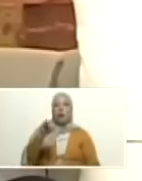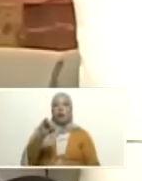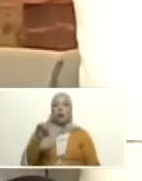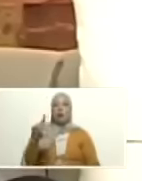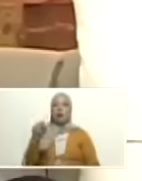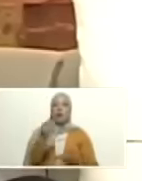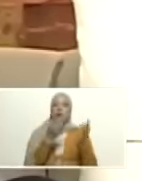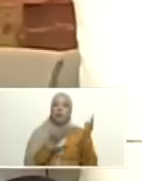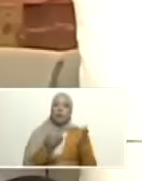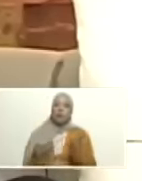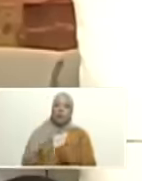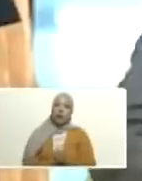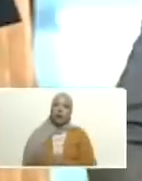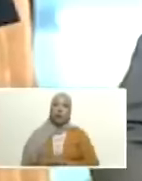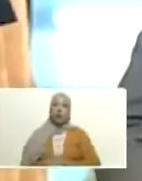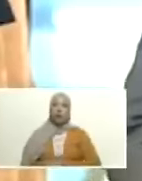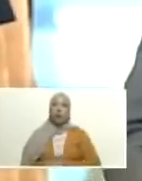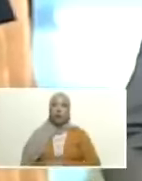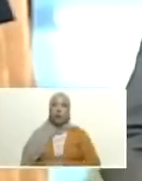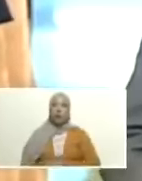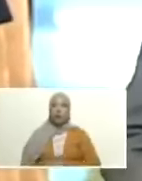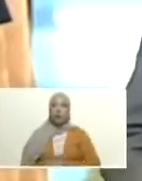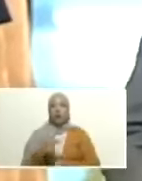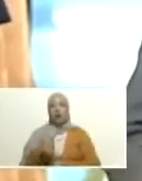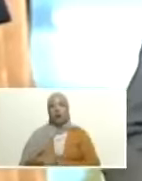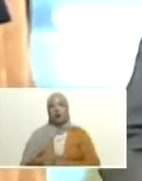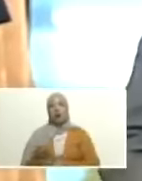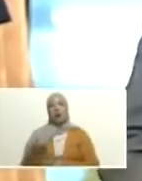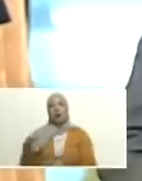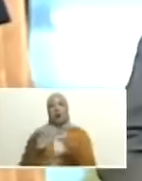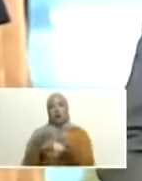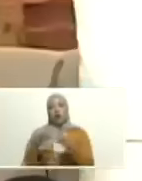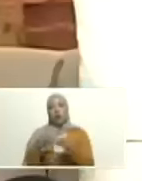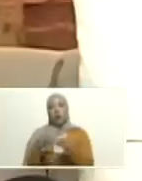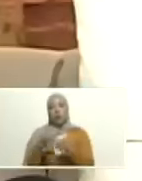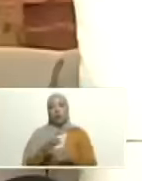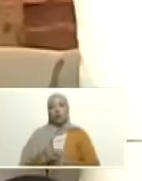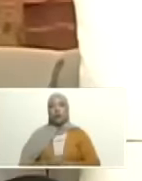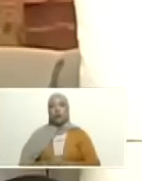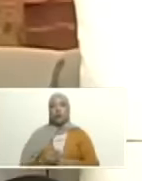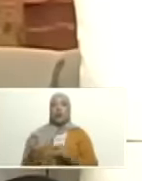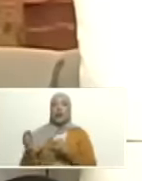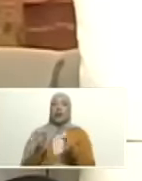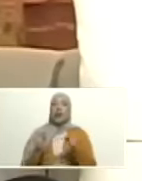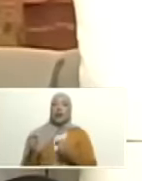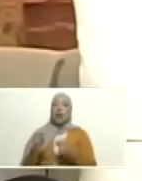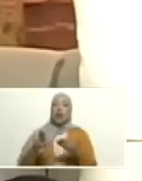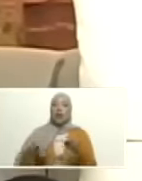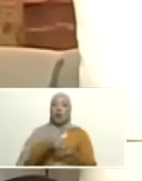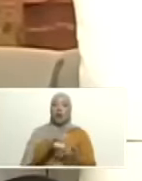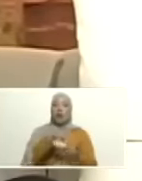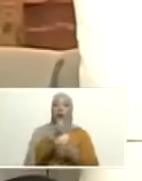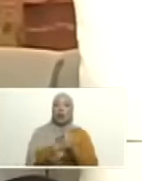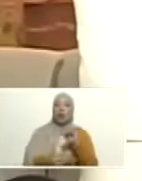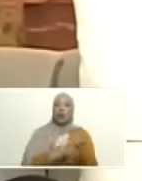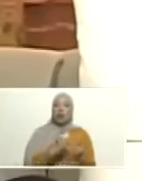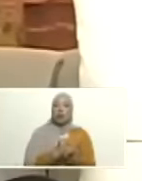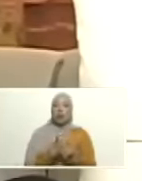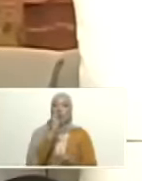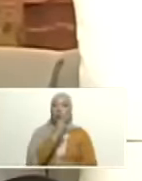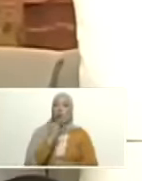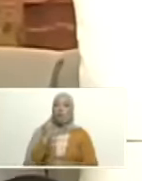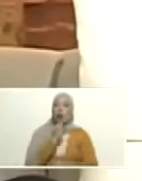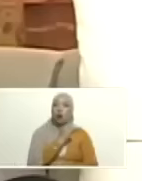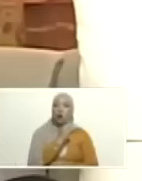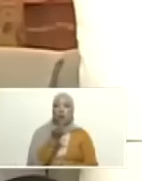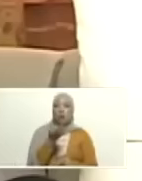Bienvenida, Camila. Quien está en esta comisión de diálogo nacional e internacional ocupando el